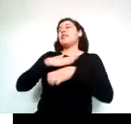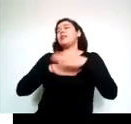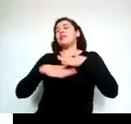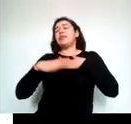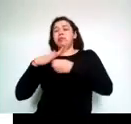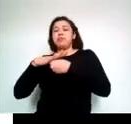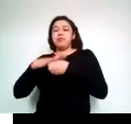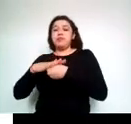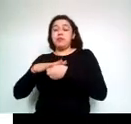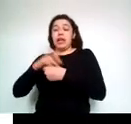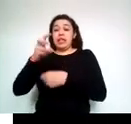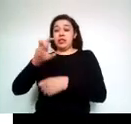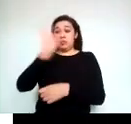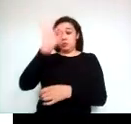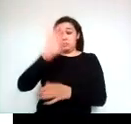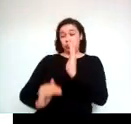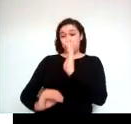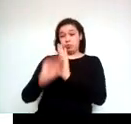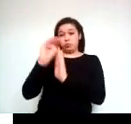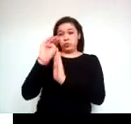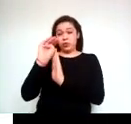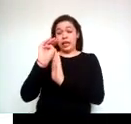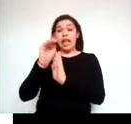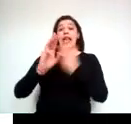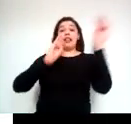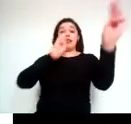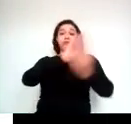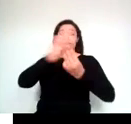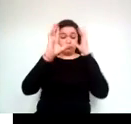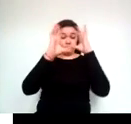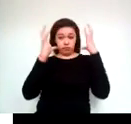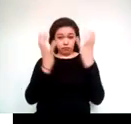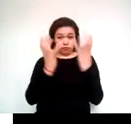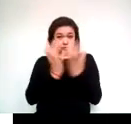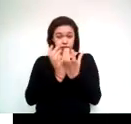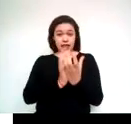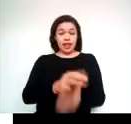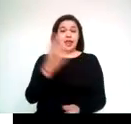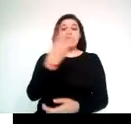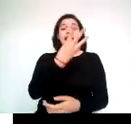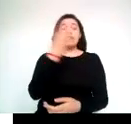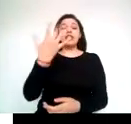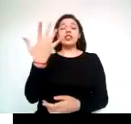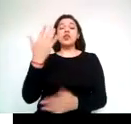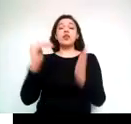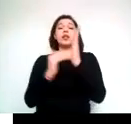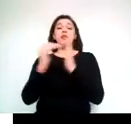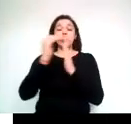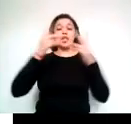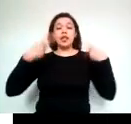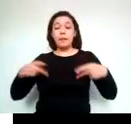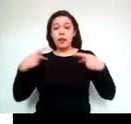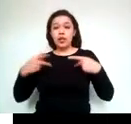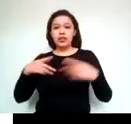muy, muy alta. A nivel mundial, más de 350 millones de trabajadores padecen depresión en el